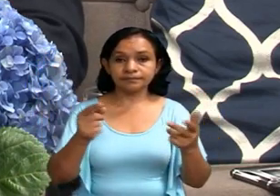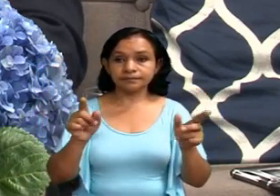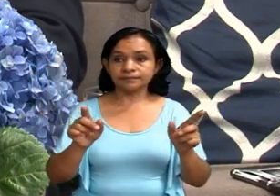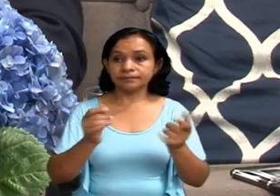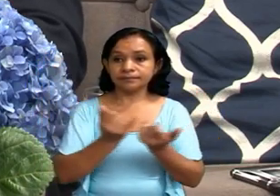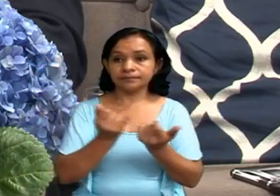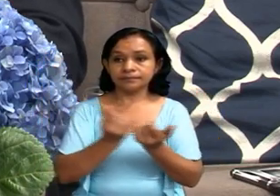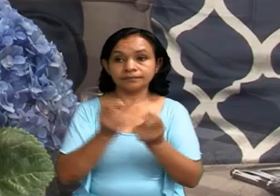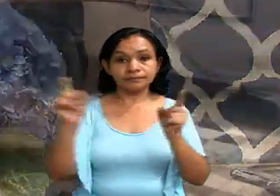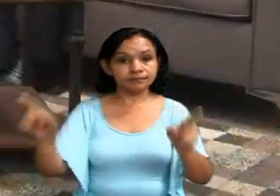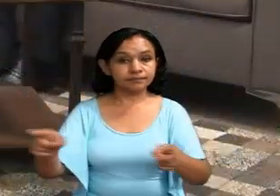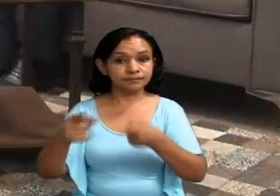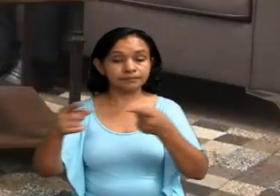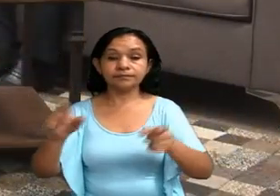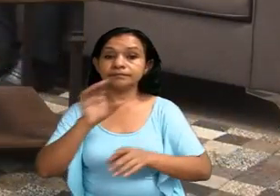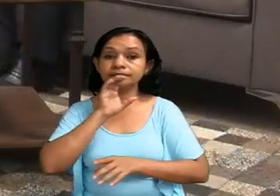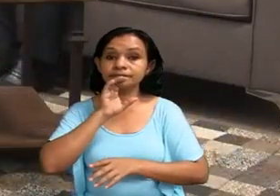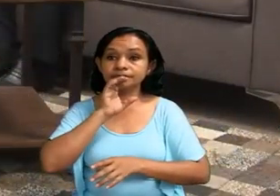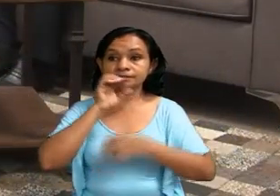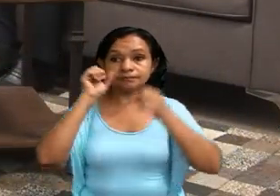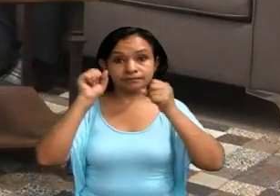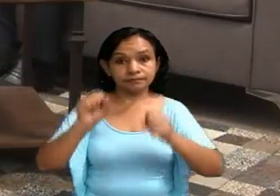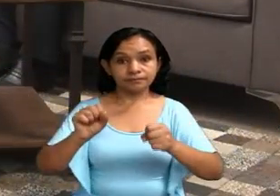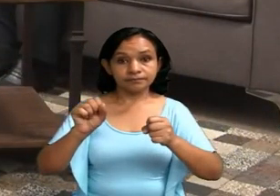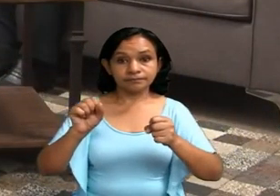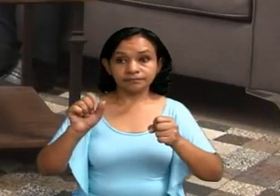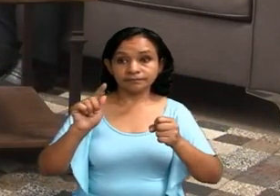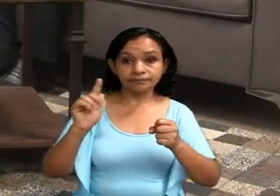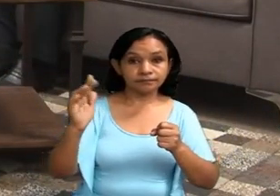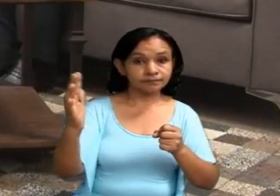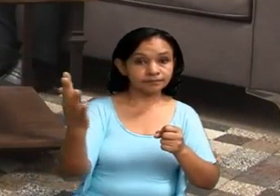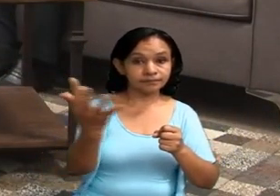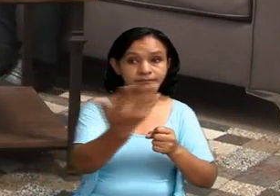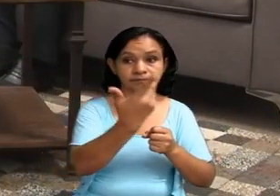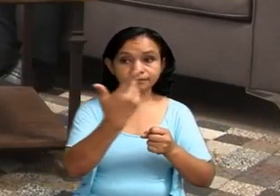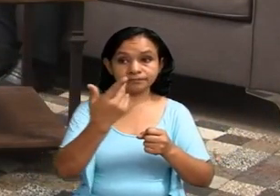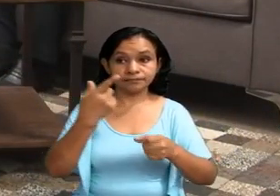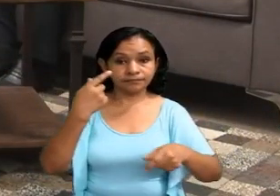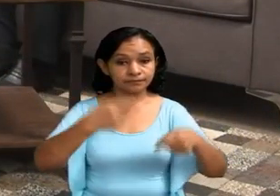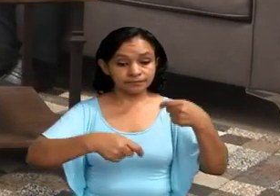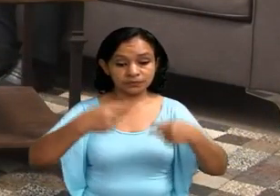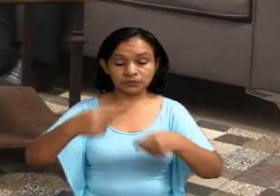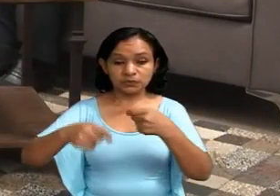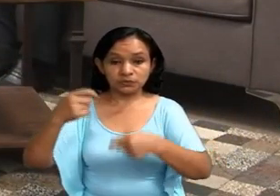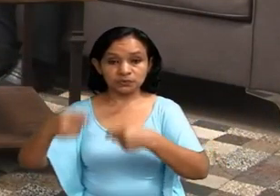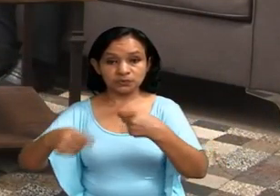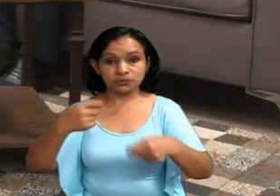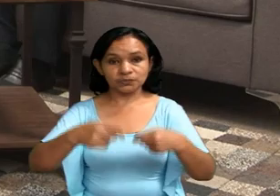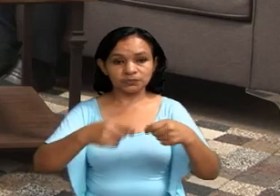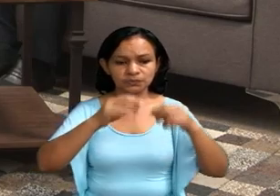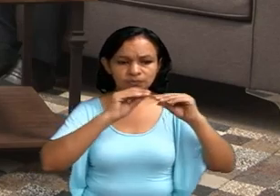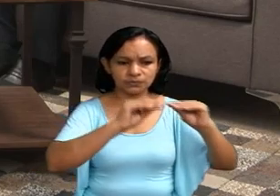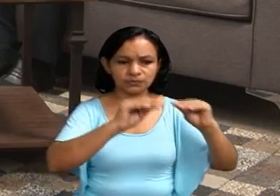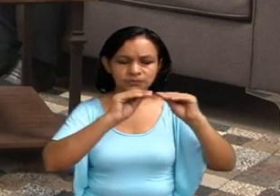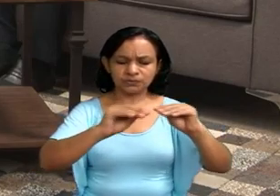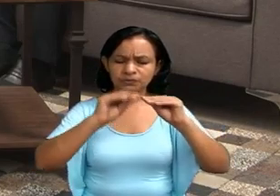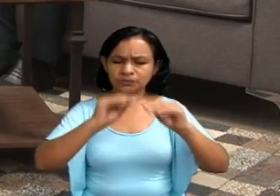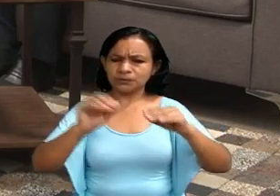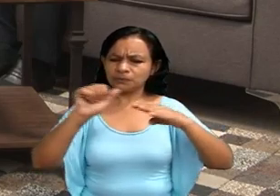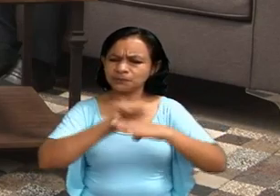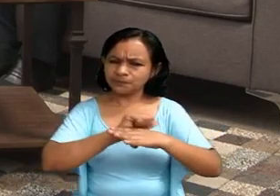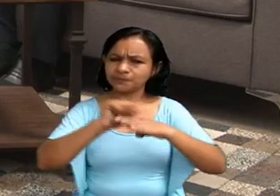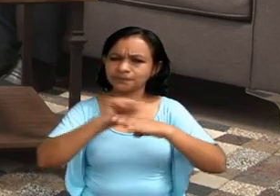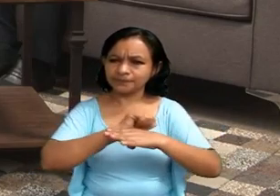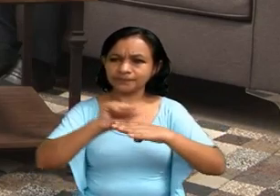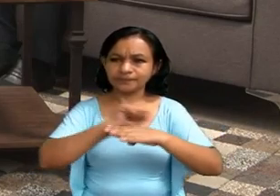la Sinfónica Nacional de Cuba. Entonces él agarra a todos los maestros de batería, de percusión, y les va a hacer un curso intensivo